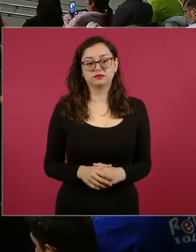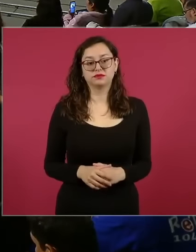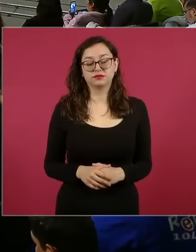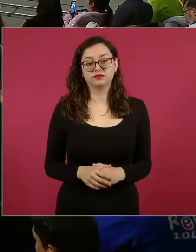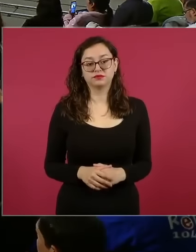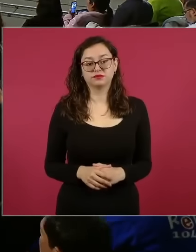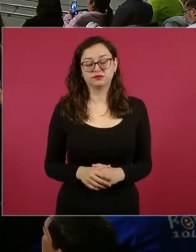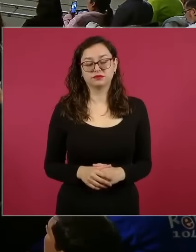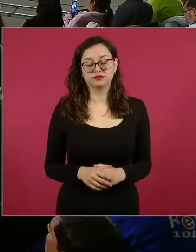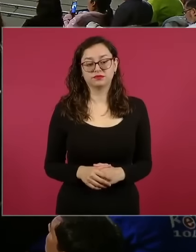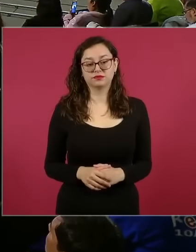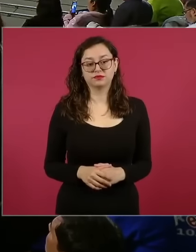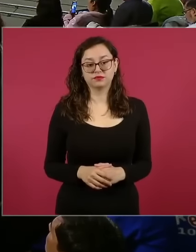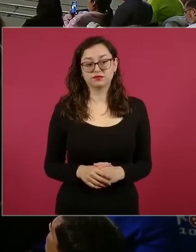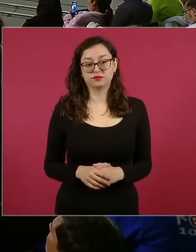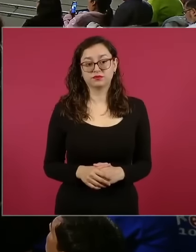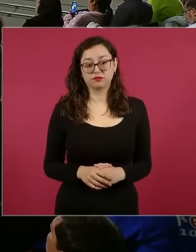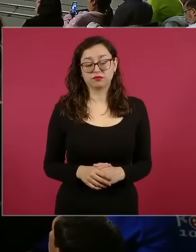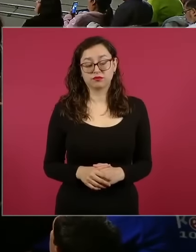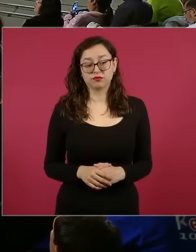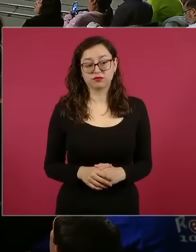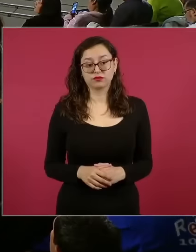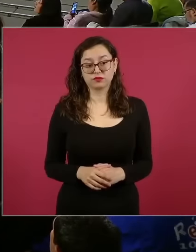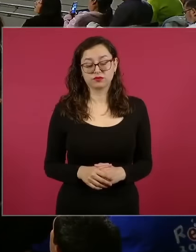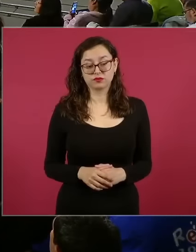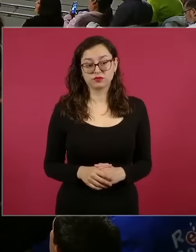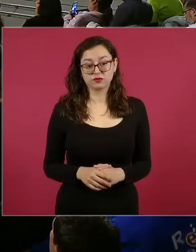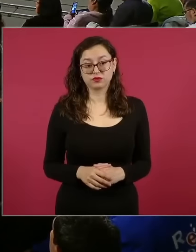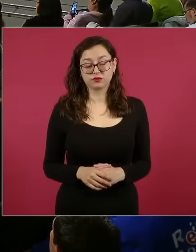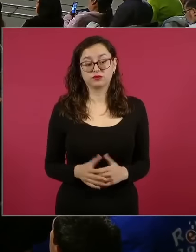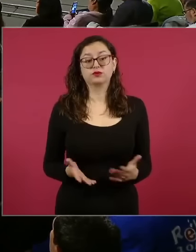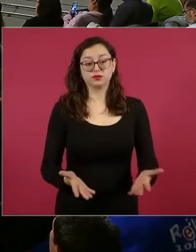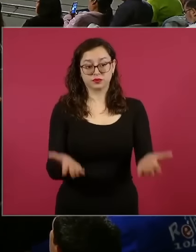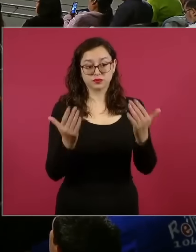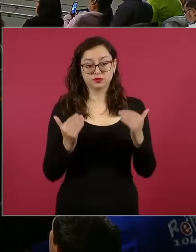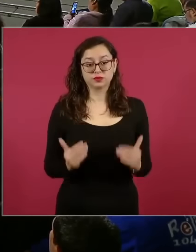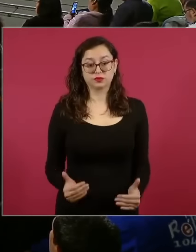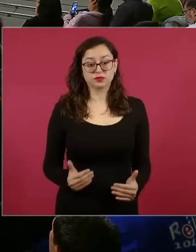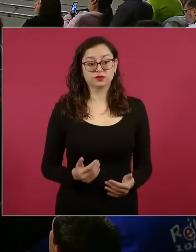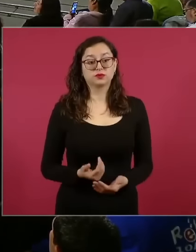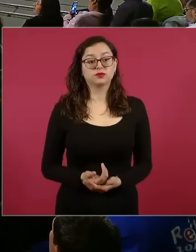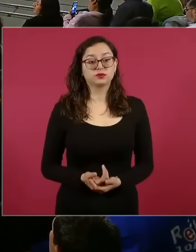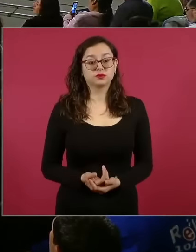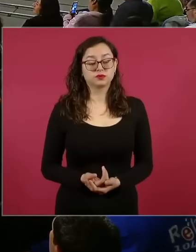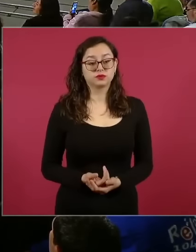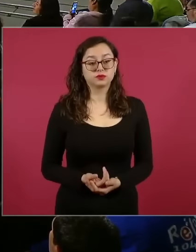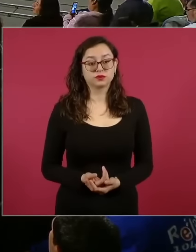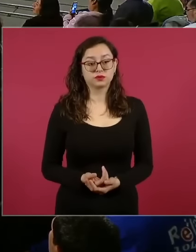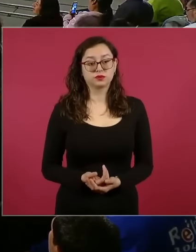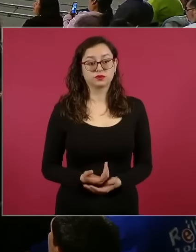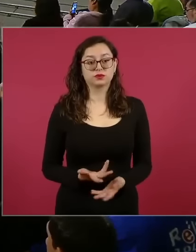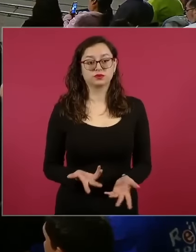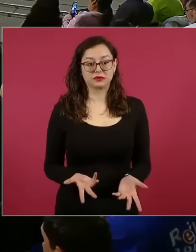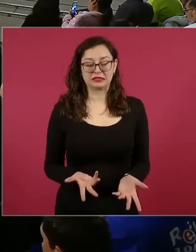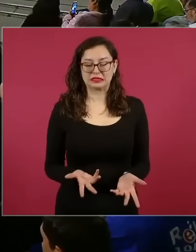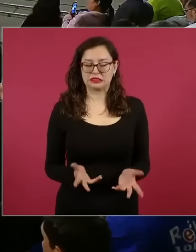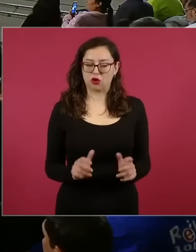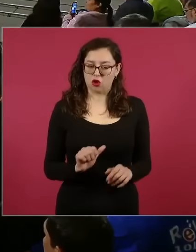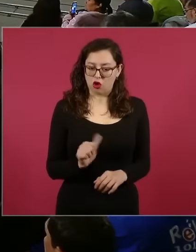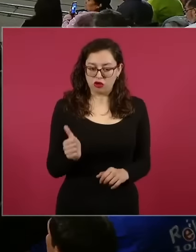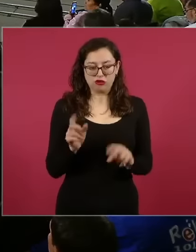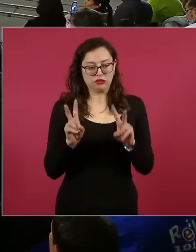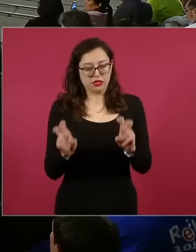la reducción de los feminicidios. Adelante. Esto también es muy